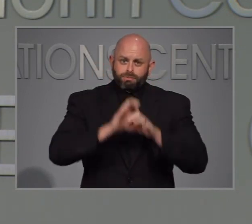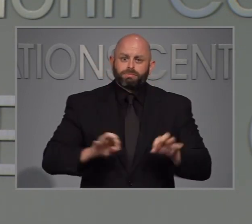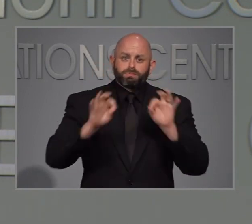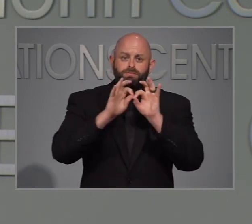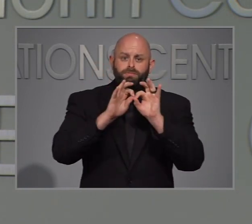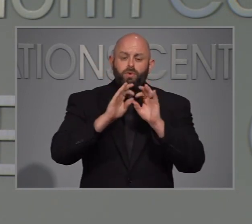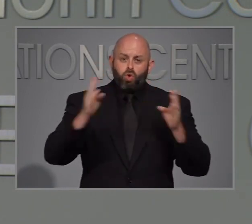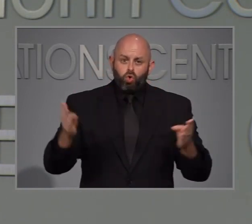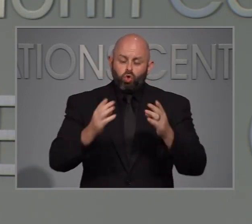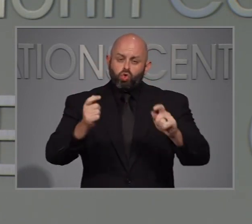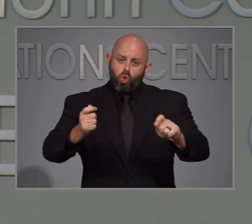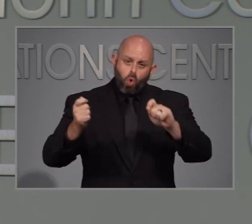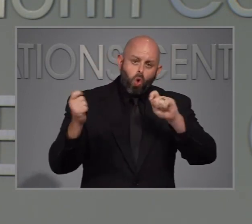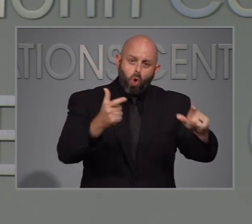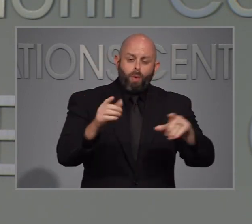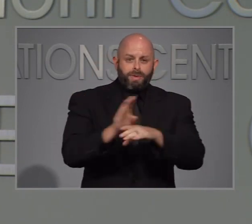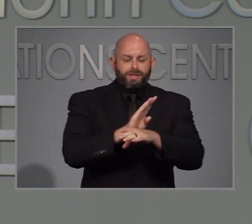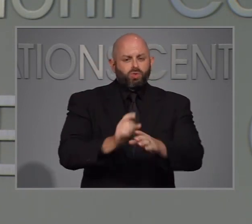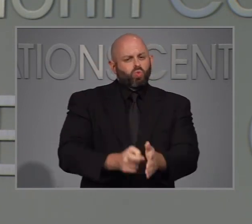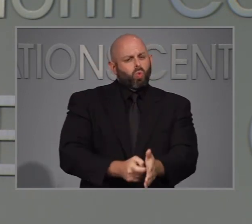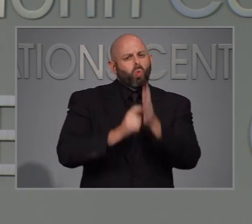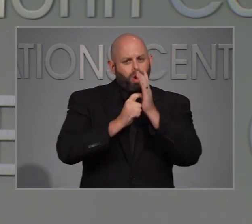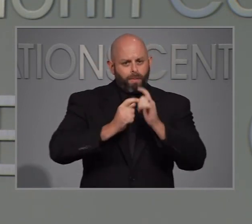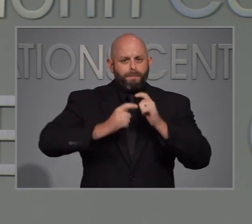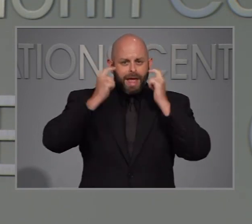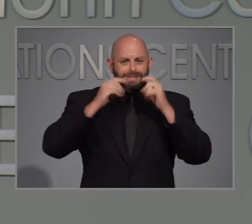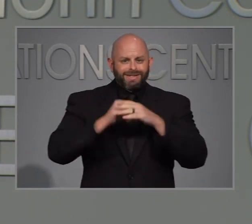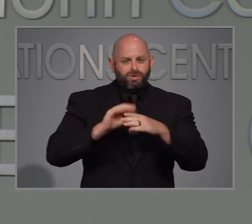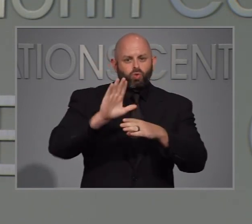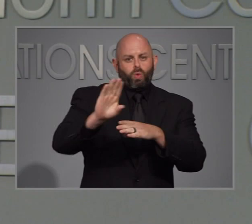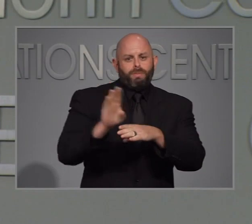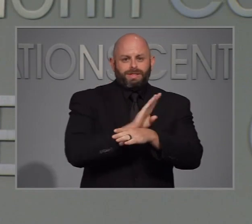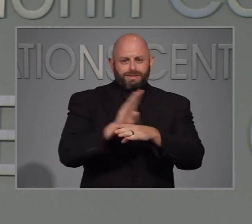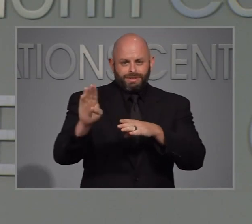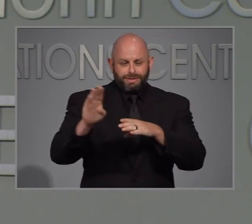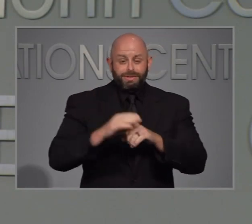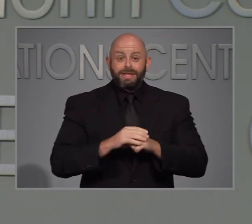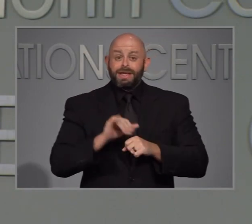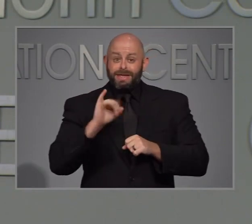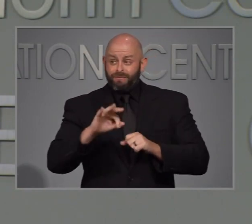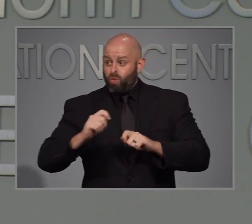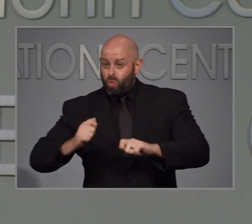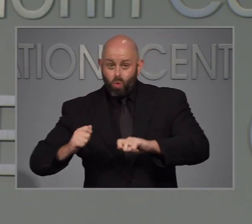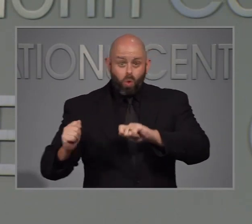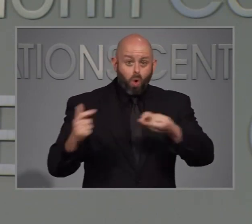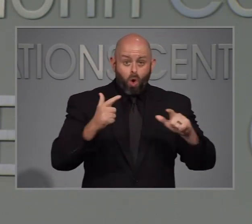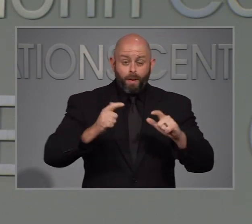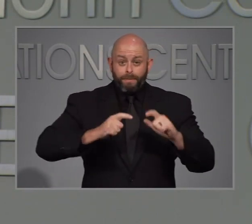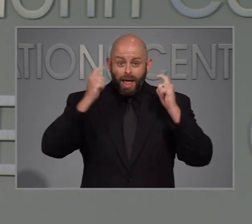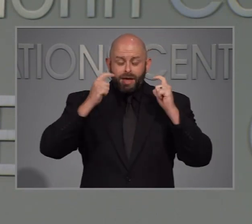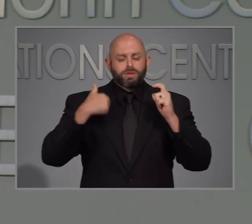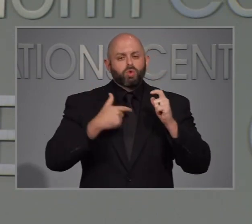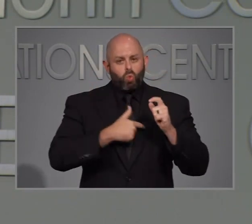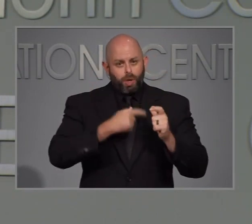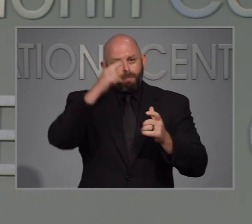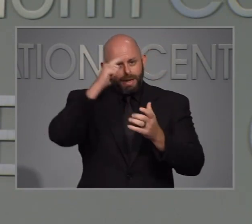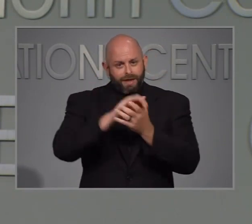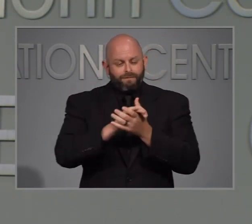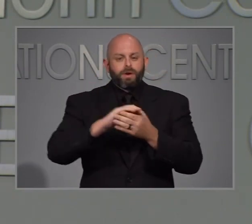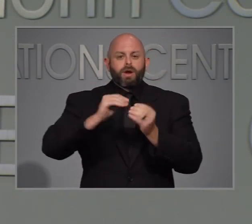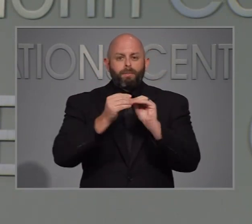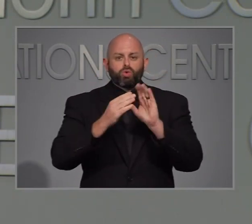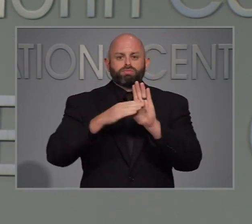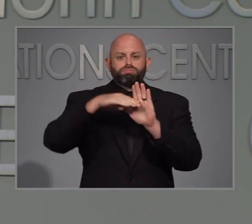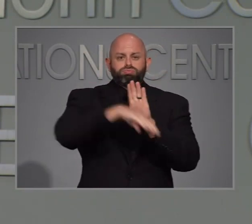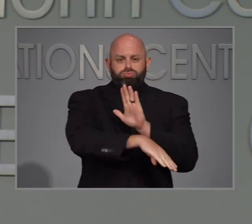los negocios motiven a que las personas usen las mascarillas. Cuando eso suceda, nosotros creemos que las cifras